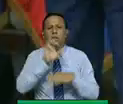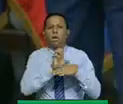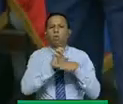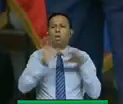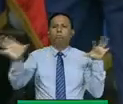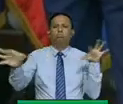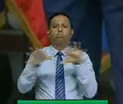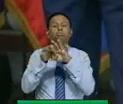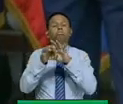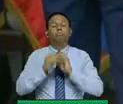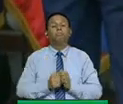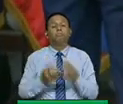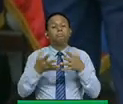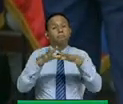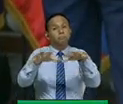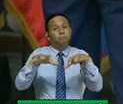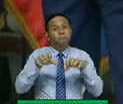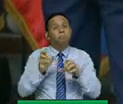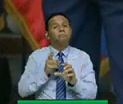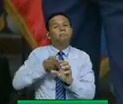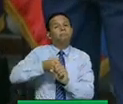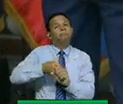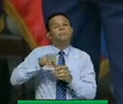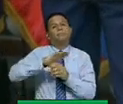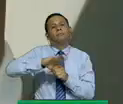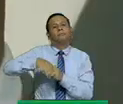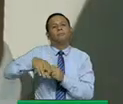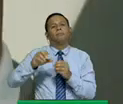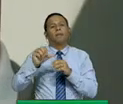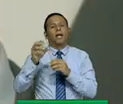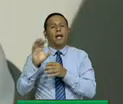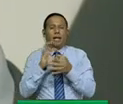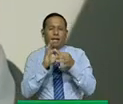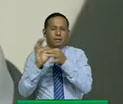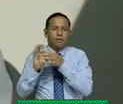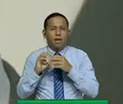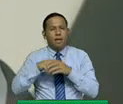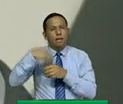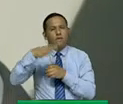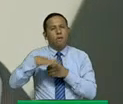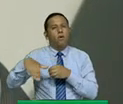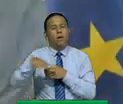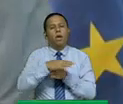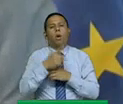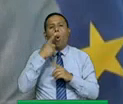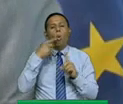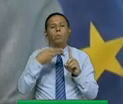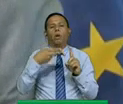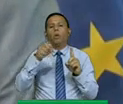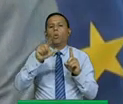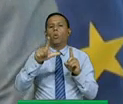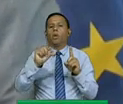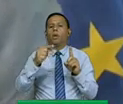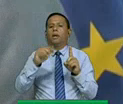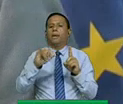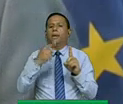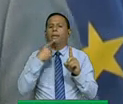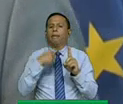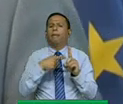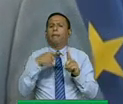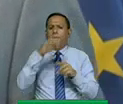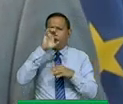Del evento también participó el canciller de Relaciones Exteriores y Movilidad Humana, Juan Carlos Holguín, quien afirmó que los lazos entre Ecuador y